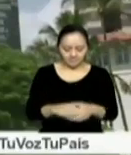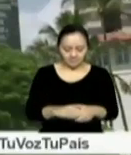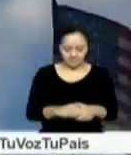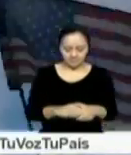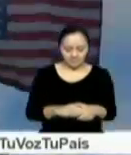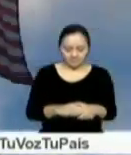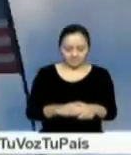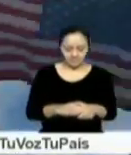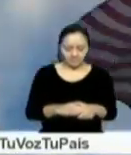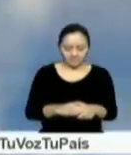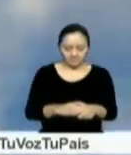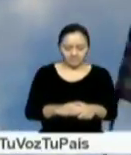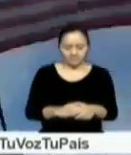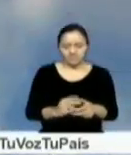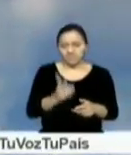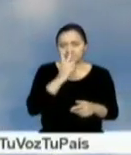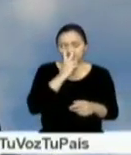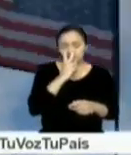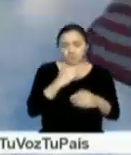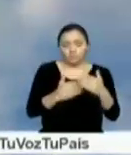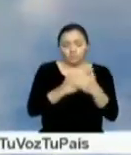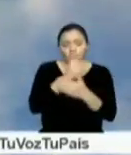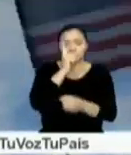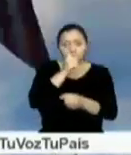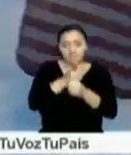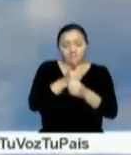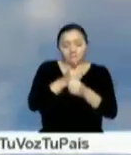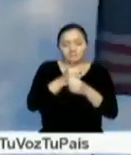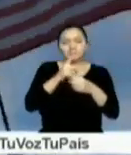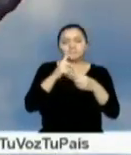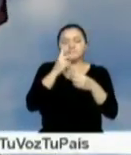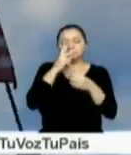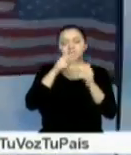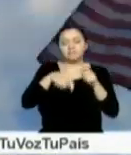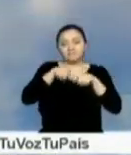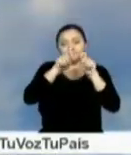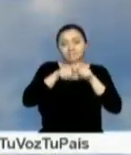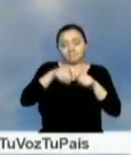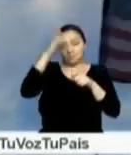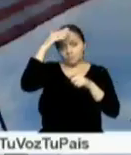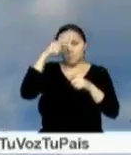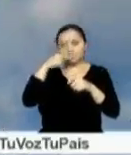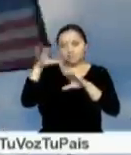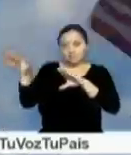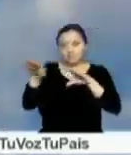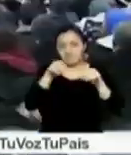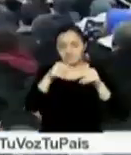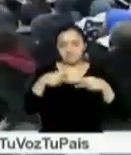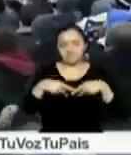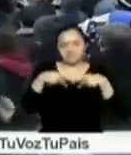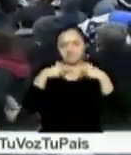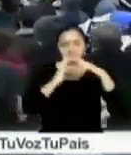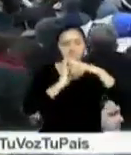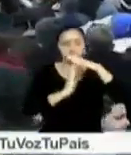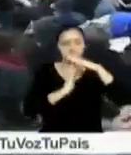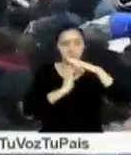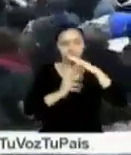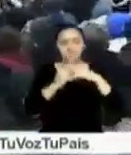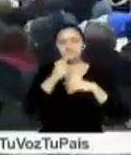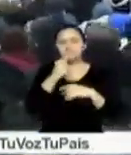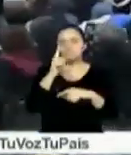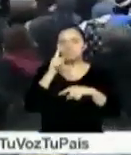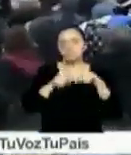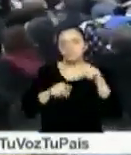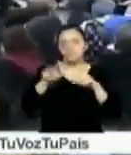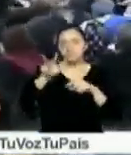parecido el flamante decreto firmado el lunes por Trump suspende la admisión de refugiados por 120 días y la entrega de visas para